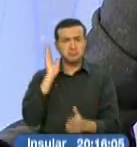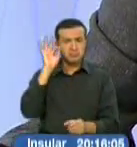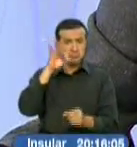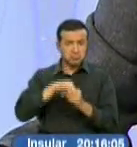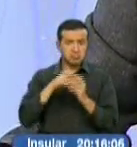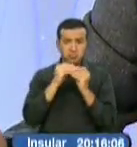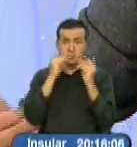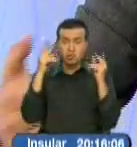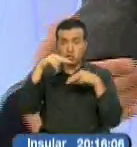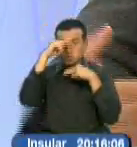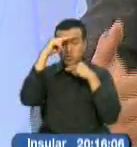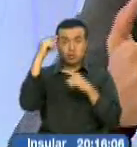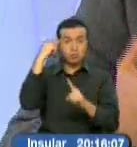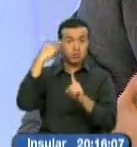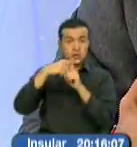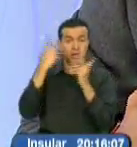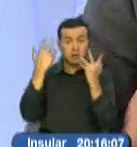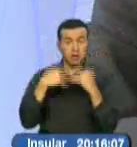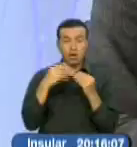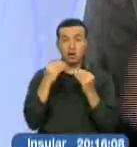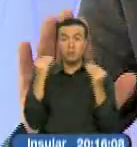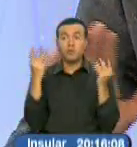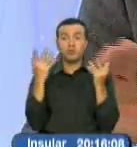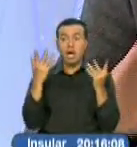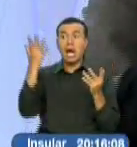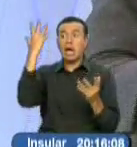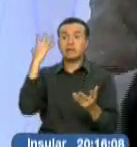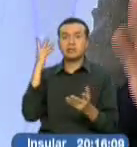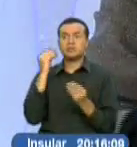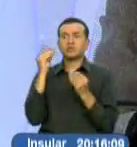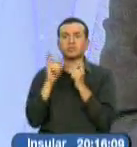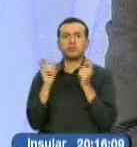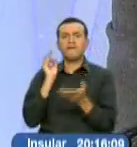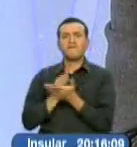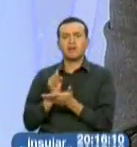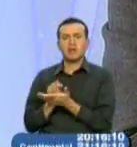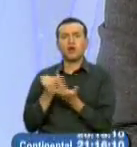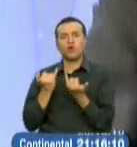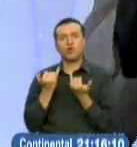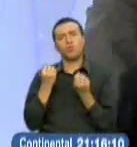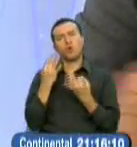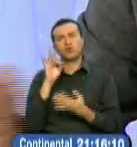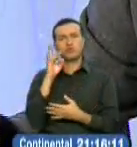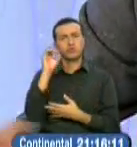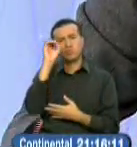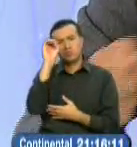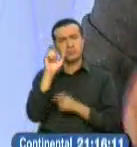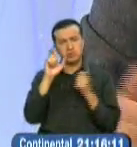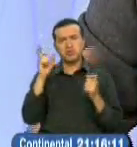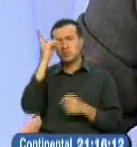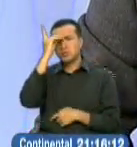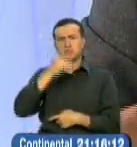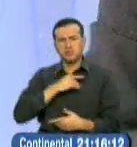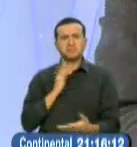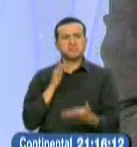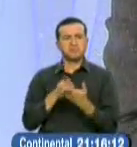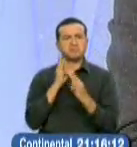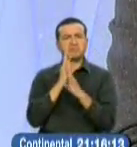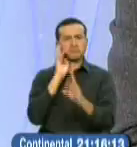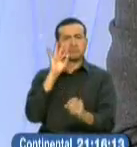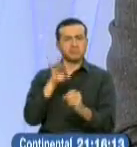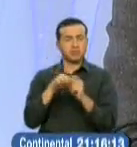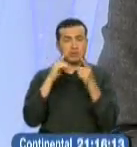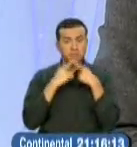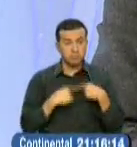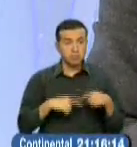inclusive en una buena noticia, hemos bajado el ausentismo histórico, ahora está bordeando los 18 puntos, la gente decidió estar en las urnas. Yo siempre